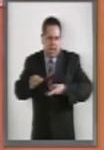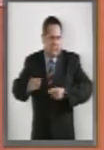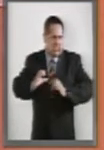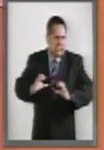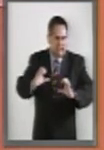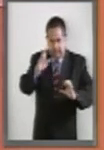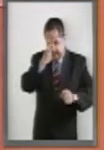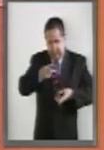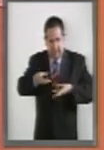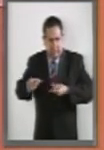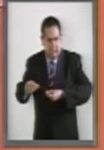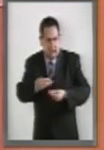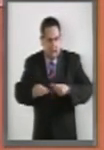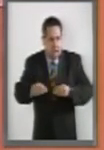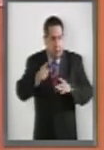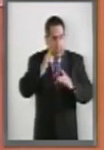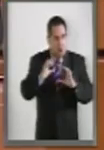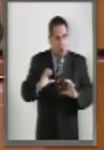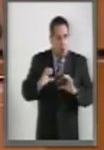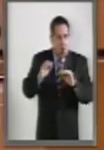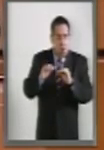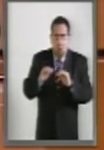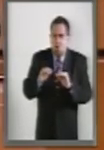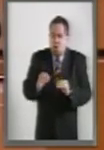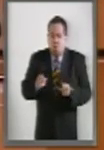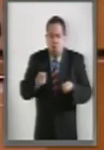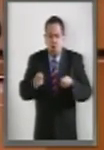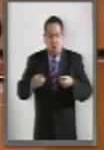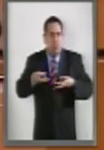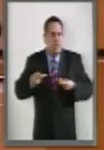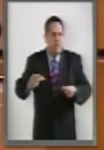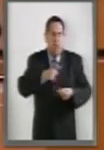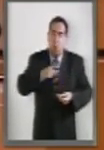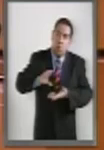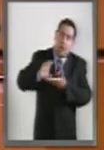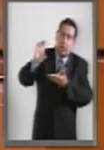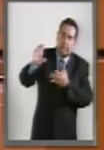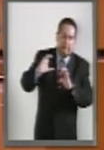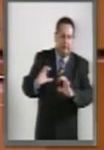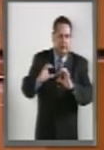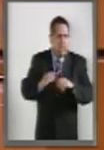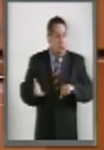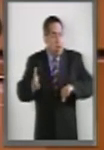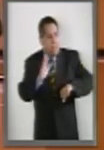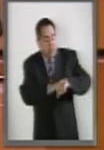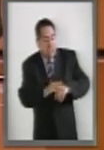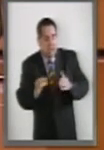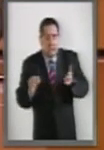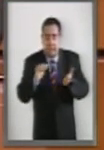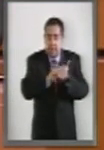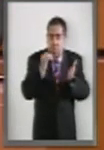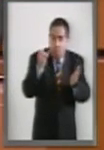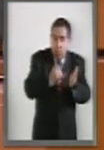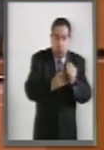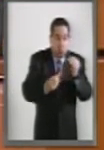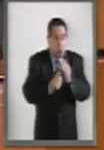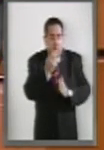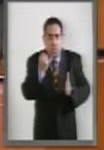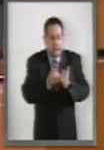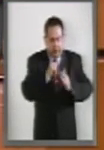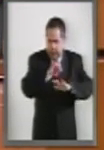al financiamiento, en el control del nivel de deuda pública y en la no creación ni modificación de